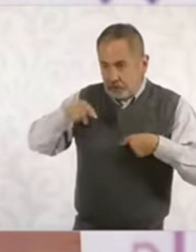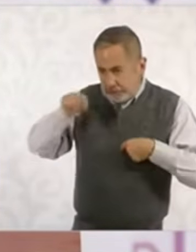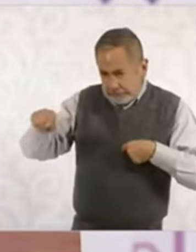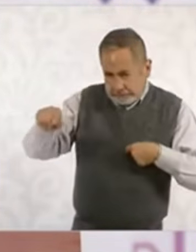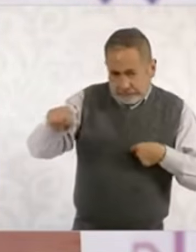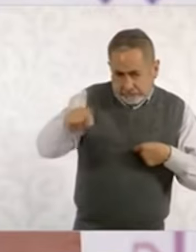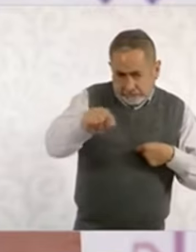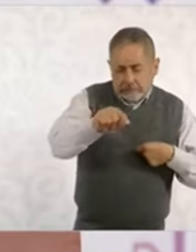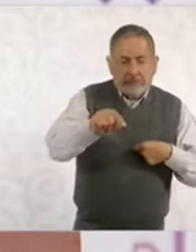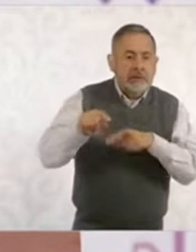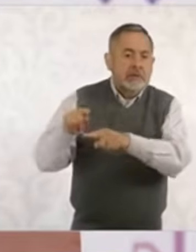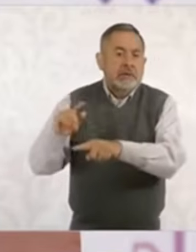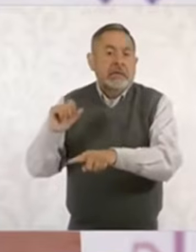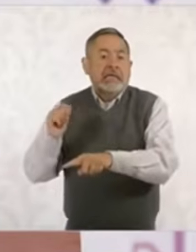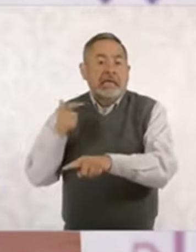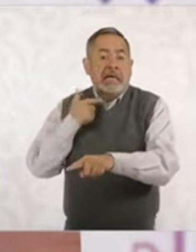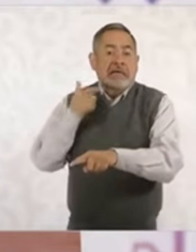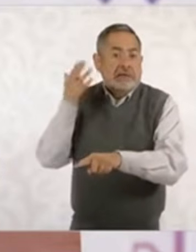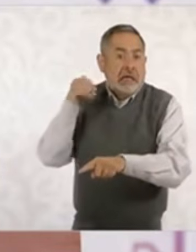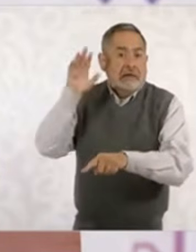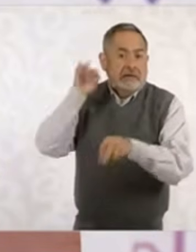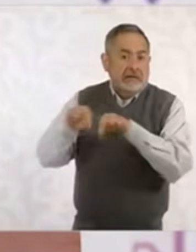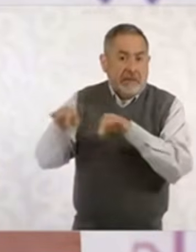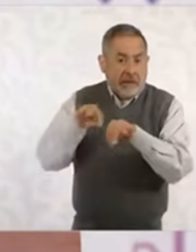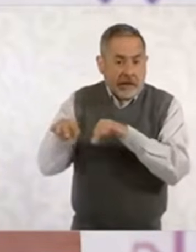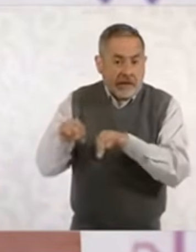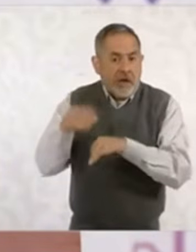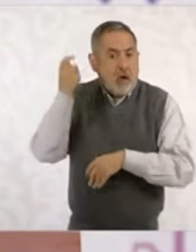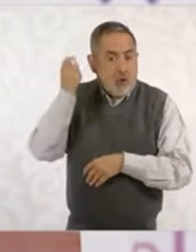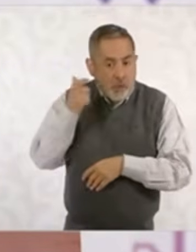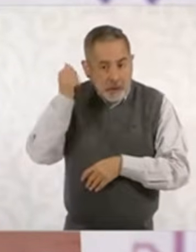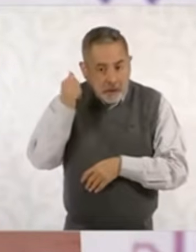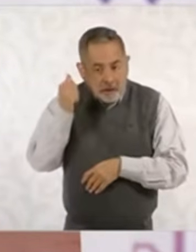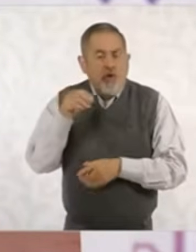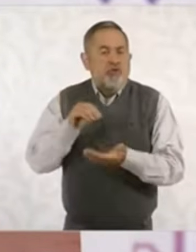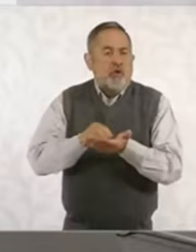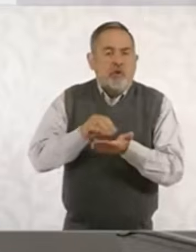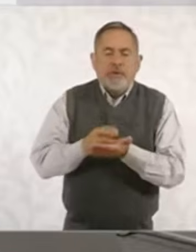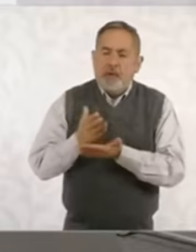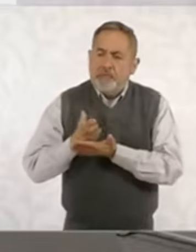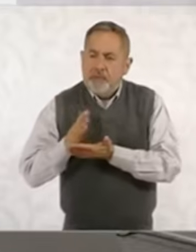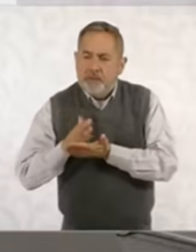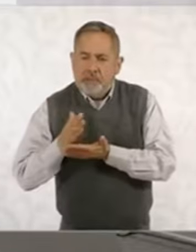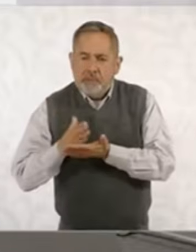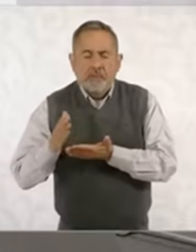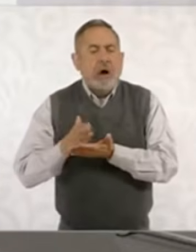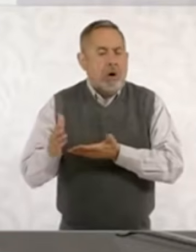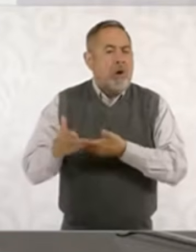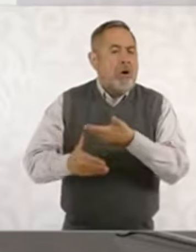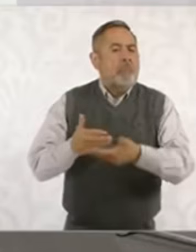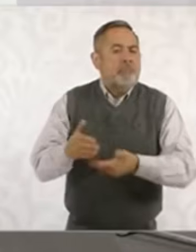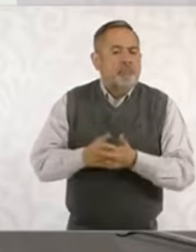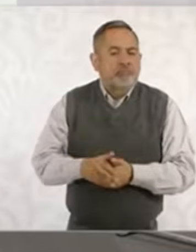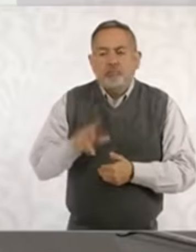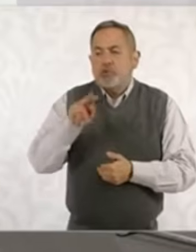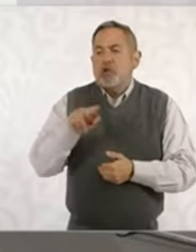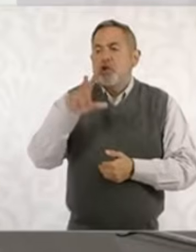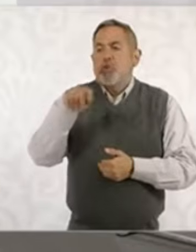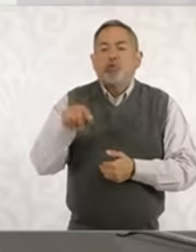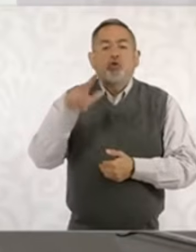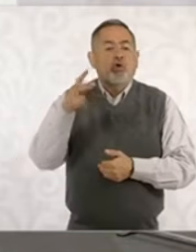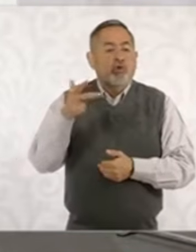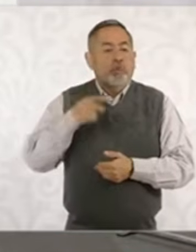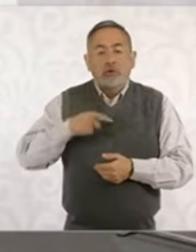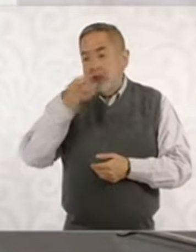trabajadoras al servicio del Estado siguen pagando su crédito y el 80.8% dejan de pagarlo. Y